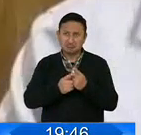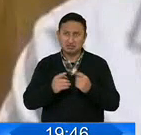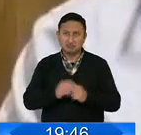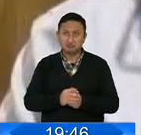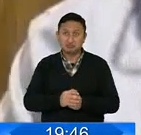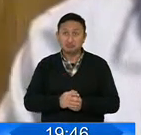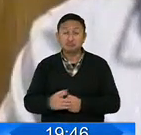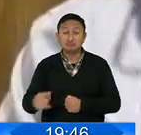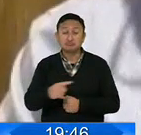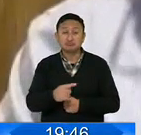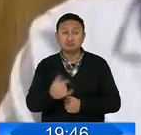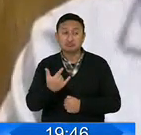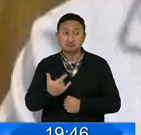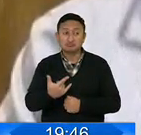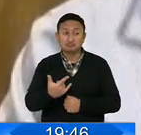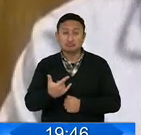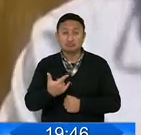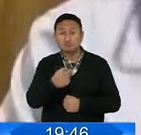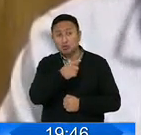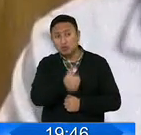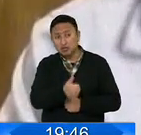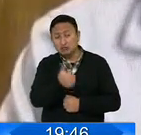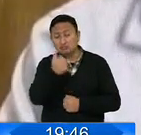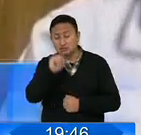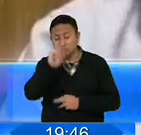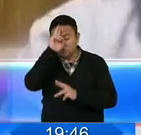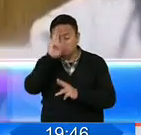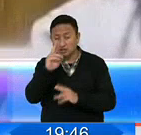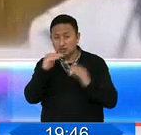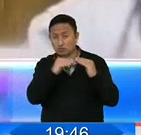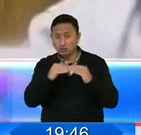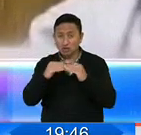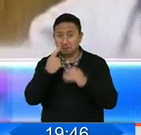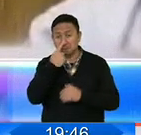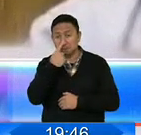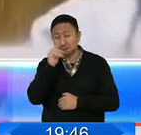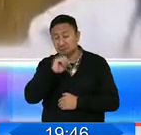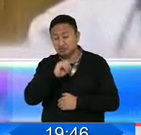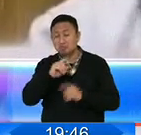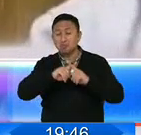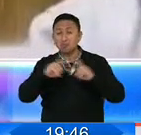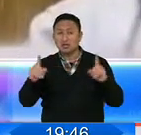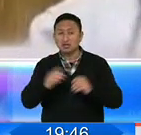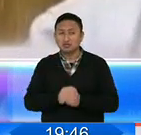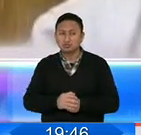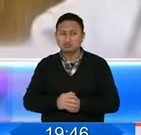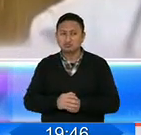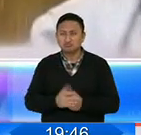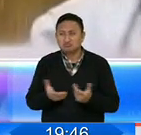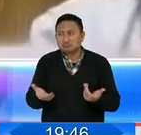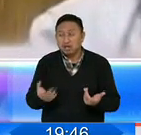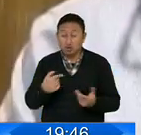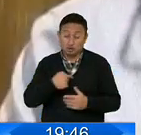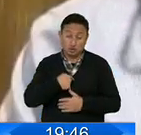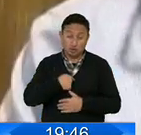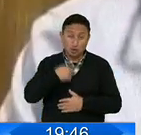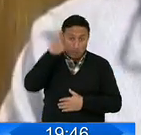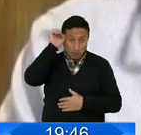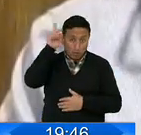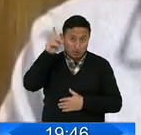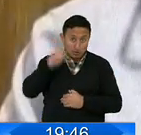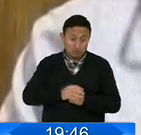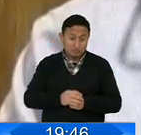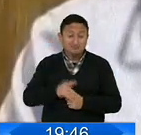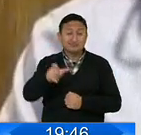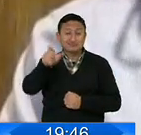decisiones son buenos, son democráticos, son interesantes, pero no tienen, al menos desde acá, en los